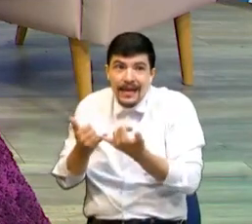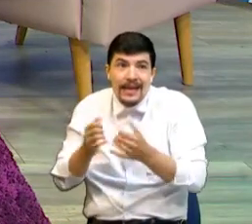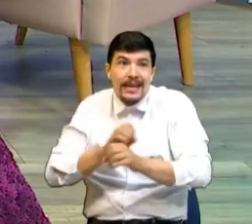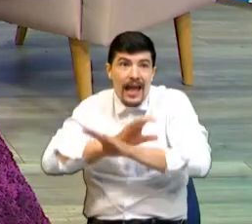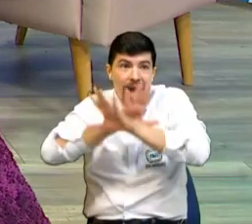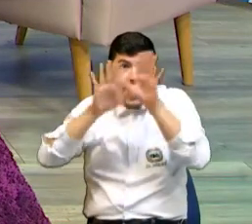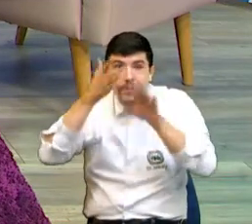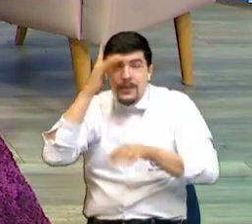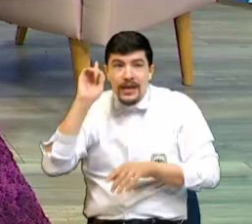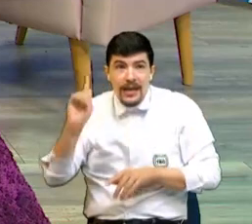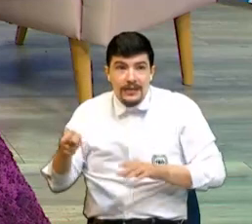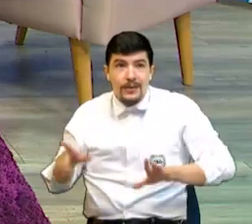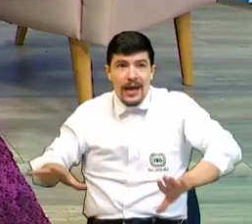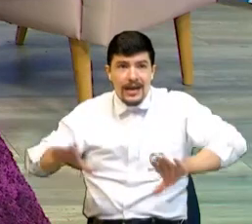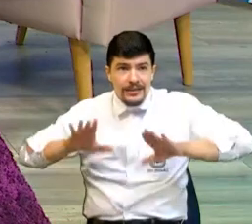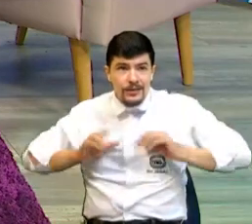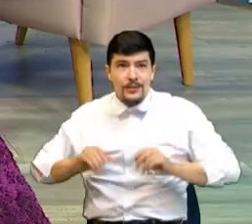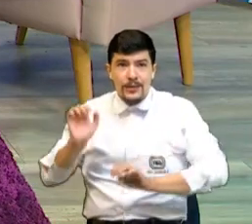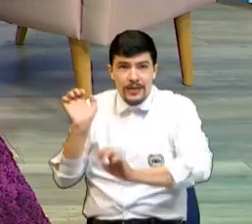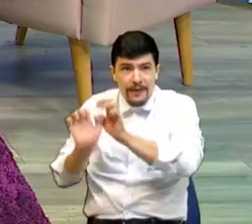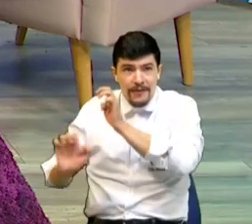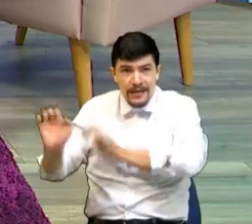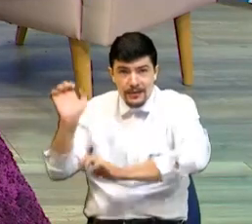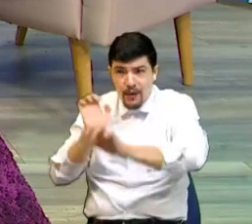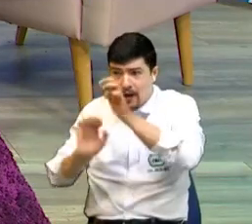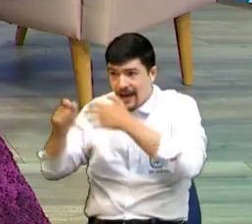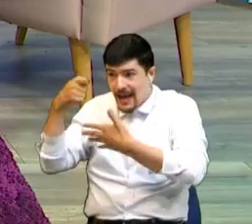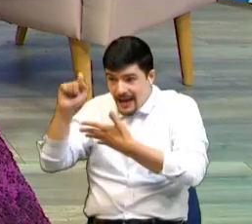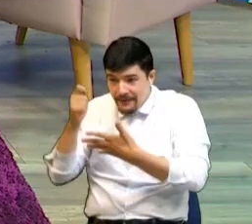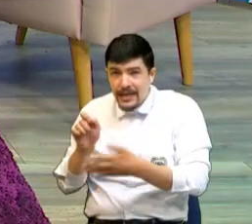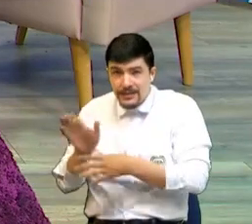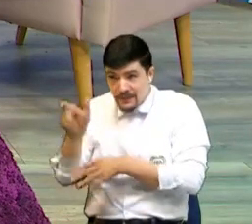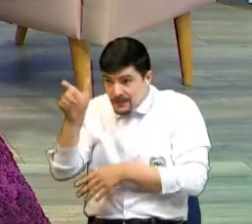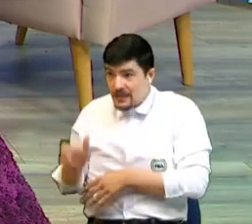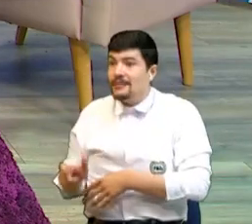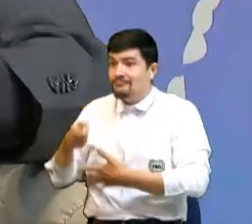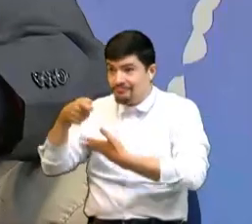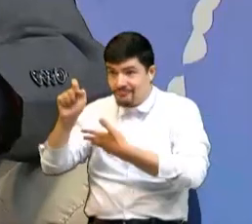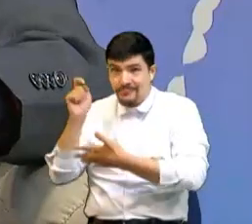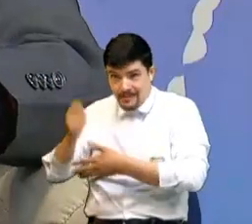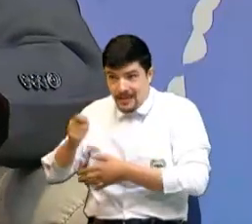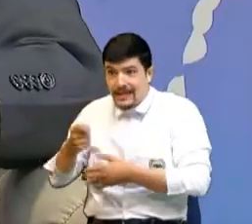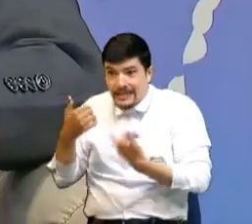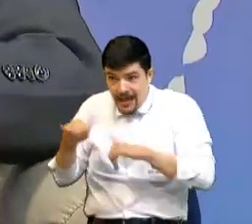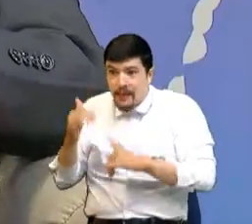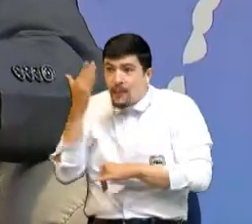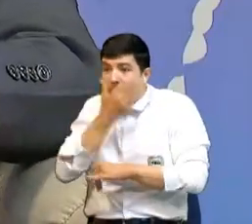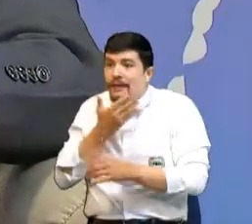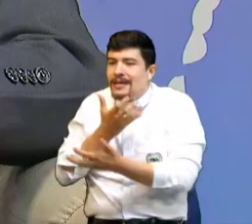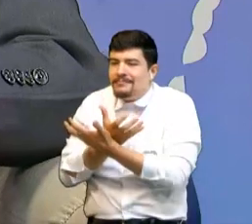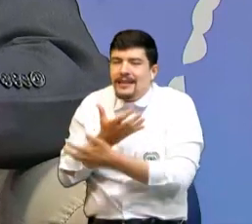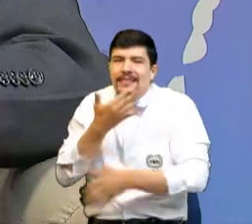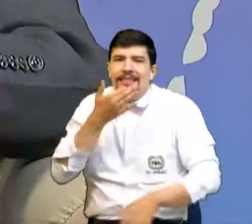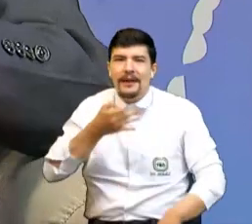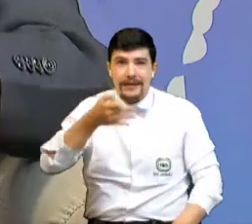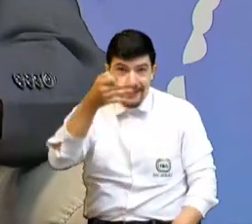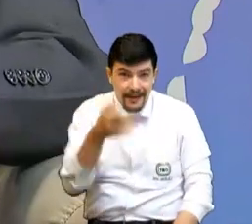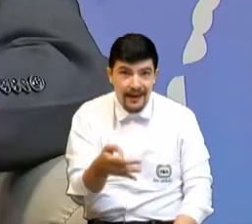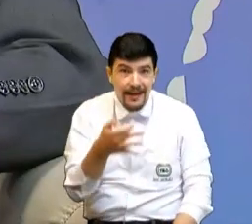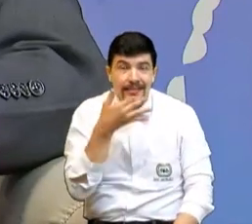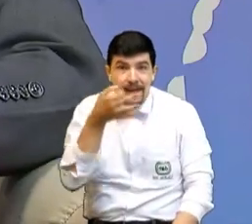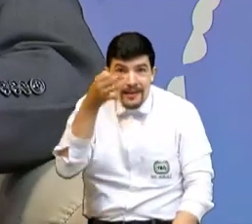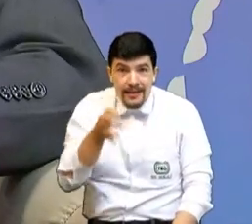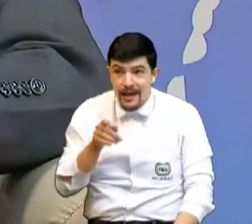asume ya además un defensor calificado y determina con pruebas científicas que realmente en